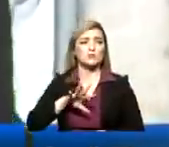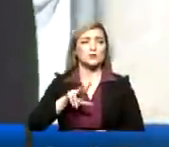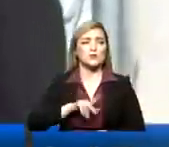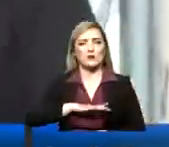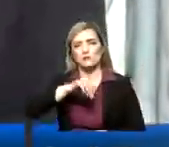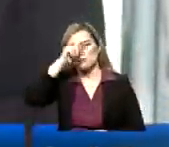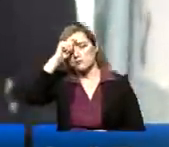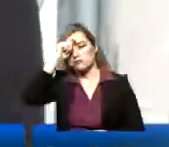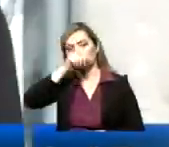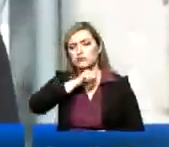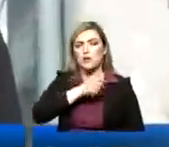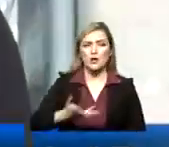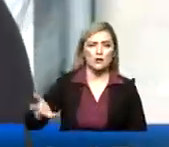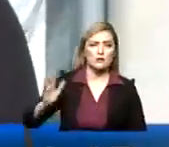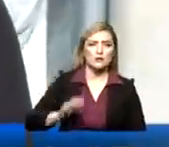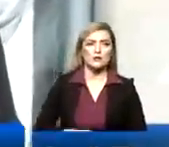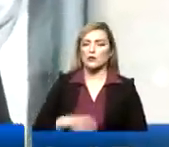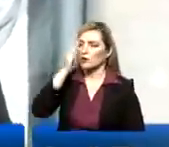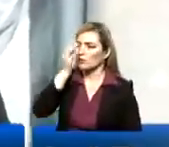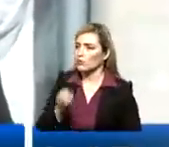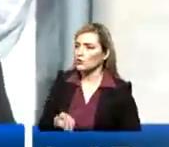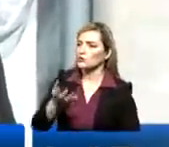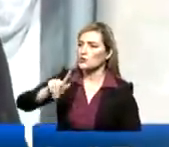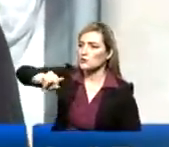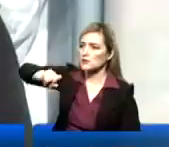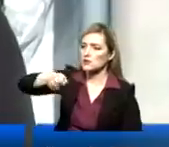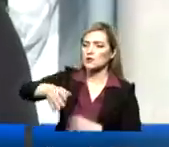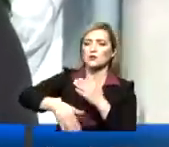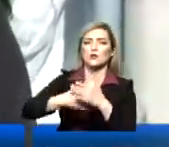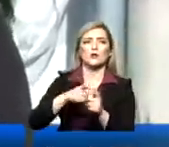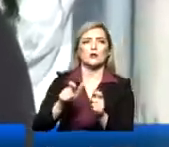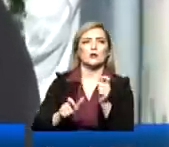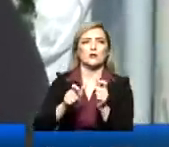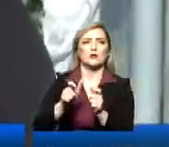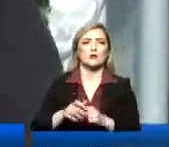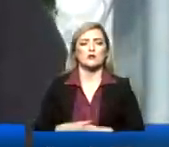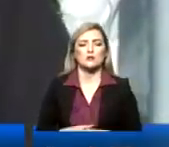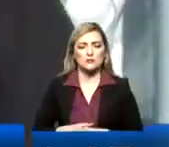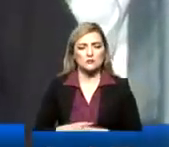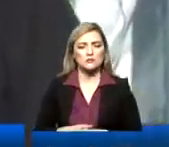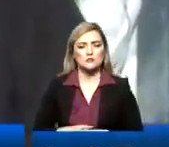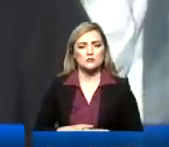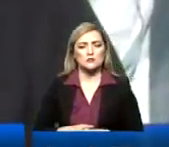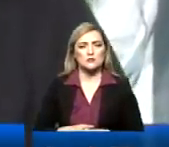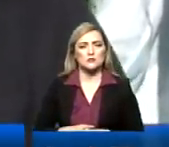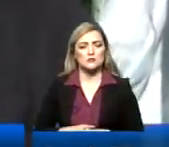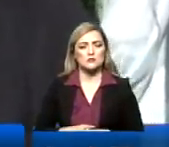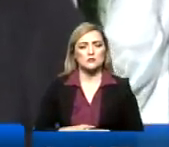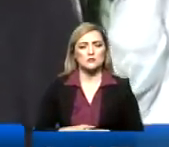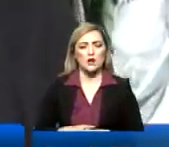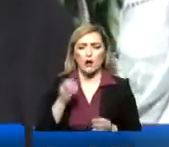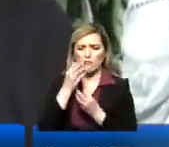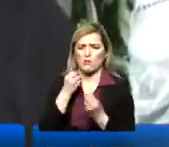delincuencia. Buenos días con todo el canal y con todos los compañeros. Te voy a exponer lo que